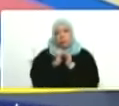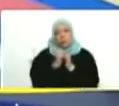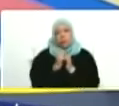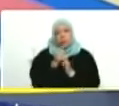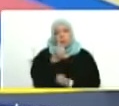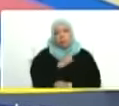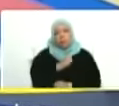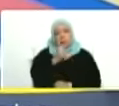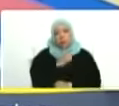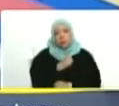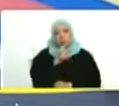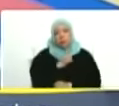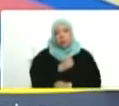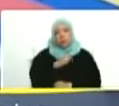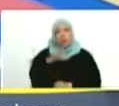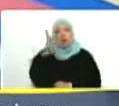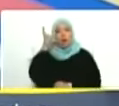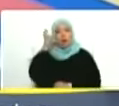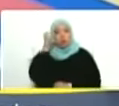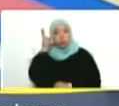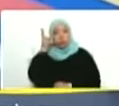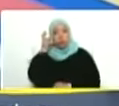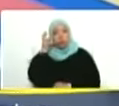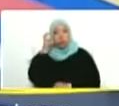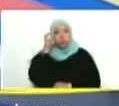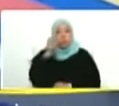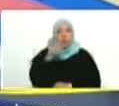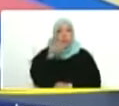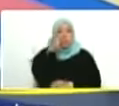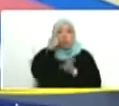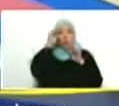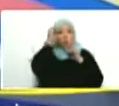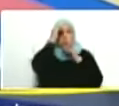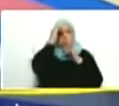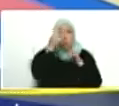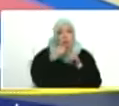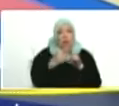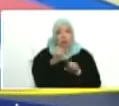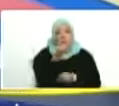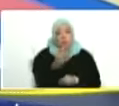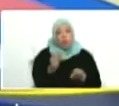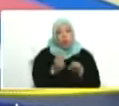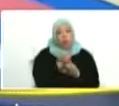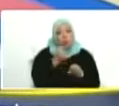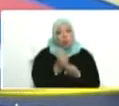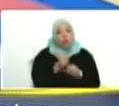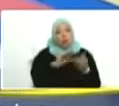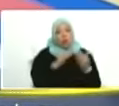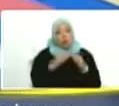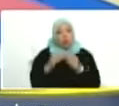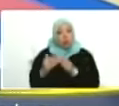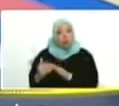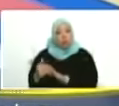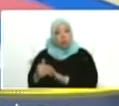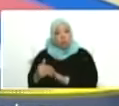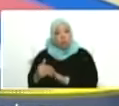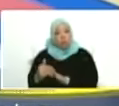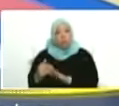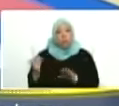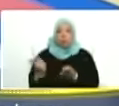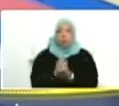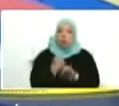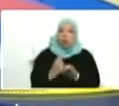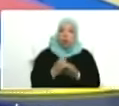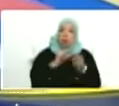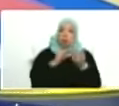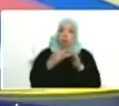paciencia. Y oír, entender al otro, entender a la otra y trabajar por la comunidad. Que trabajar por la